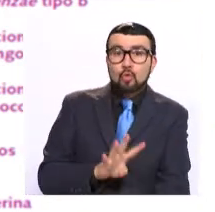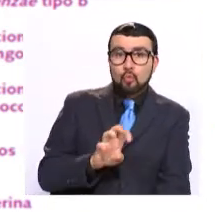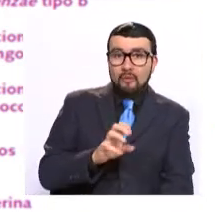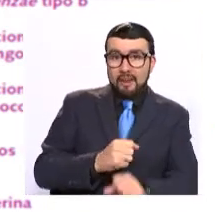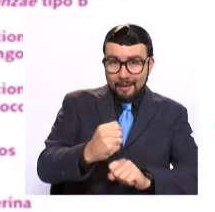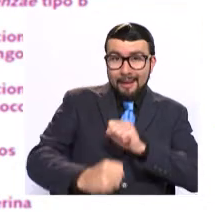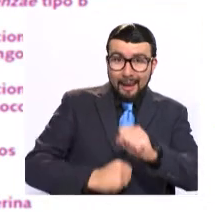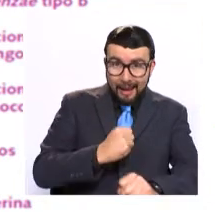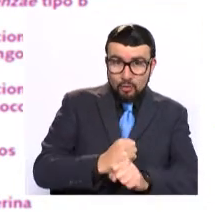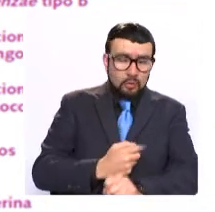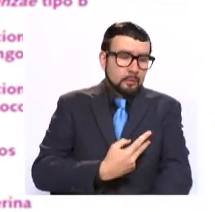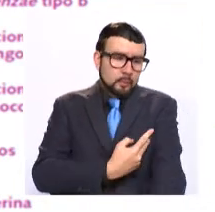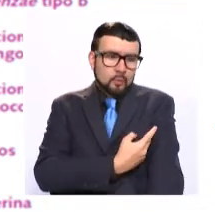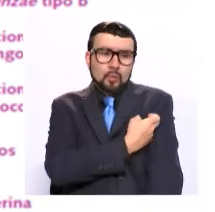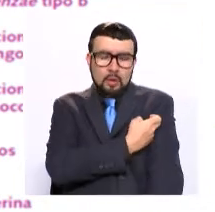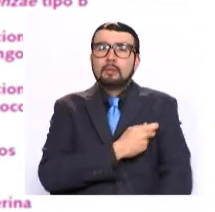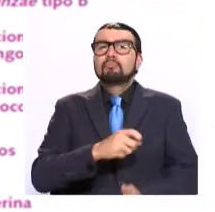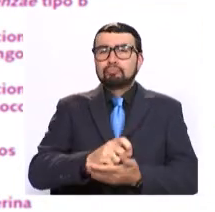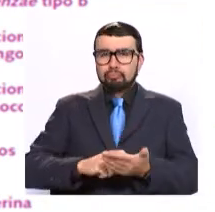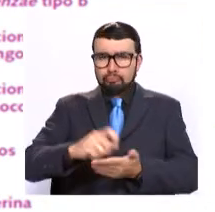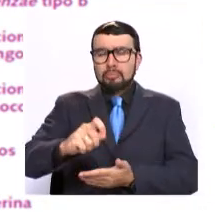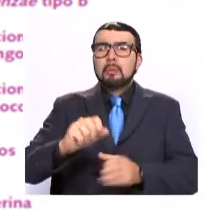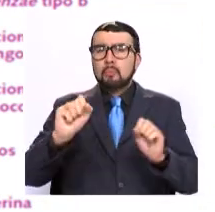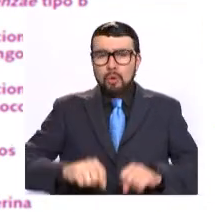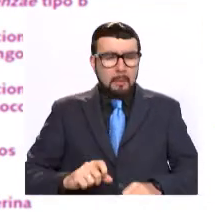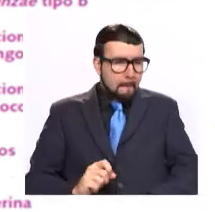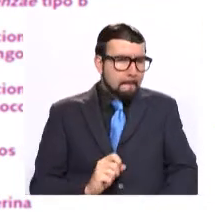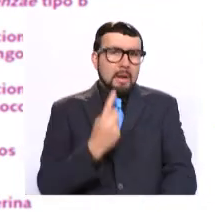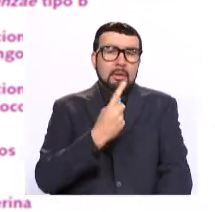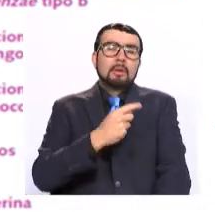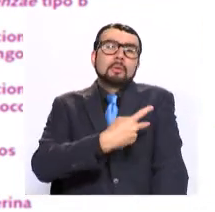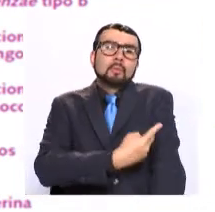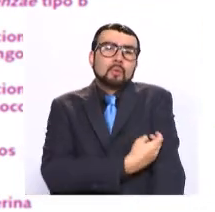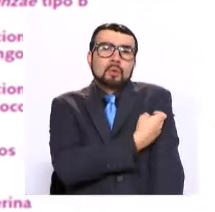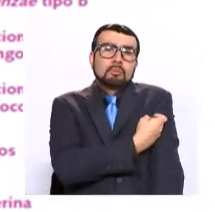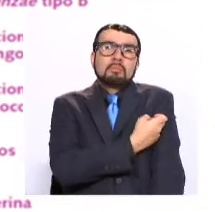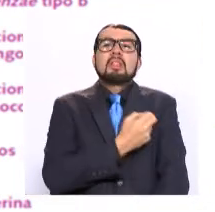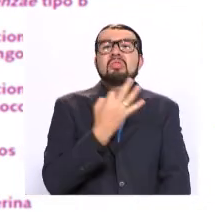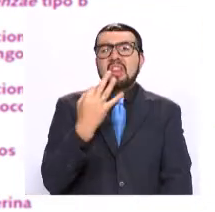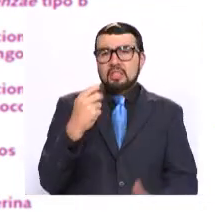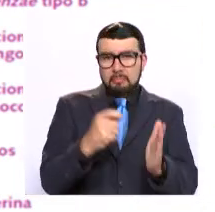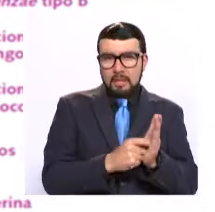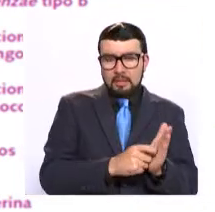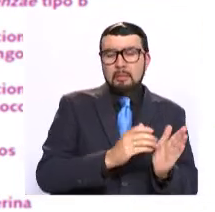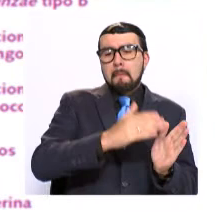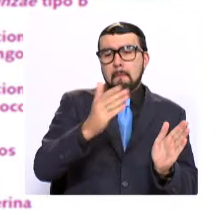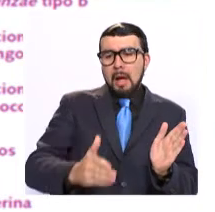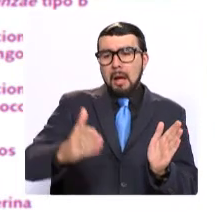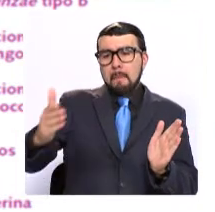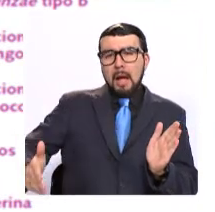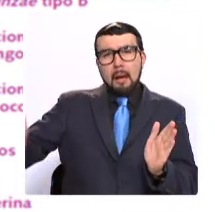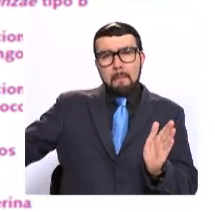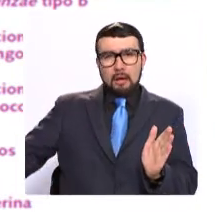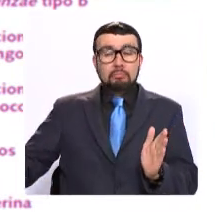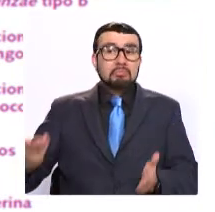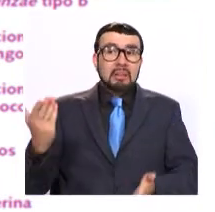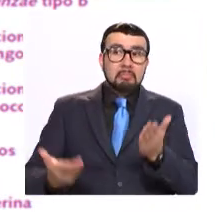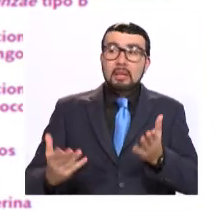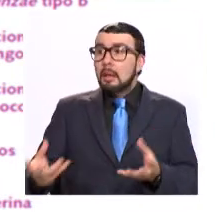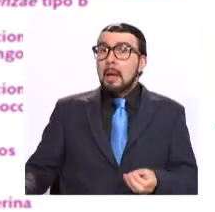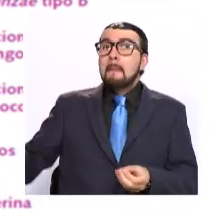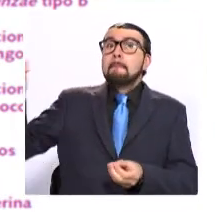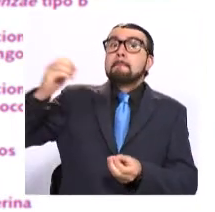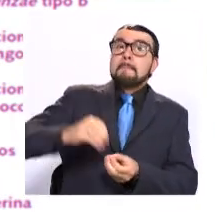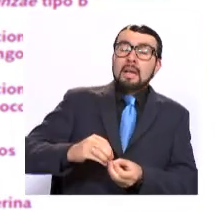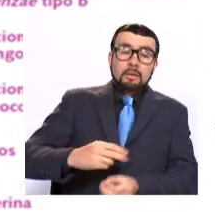esquema está aprobado a partir de los 9 años iniciar, son 3 dosis, y ya dependiendo con el esquema si se hace complementario o